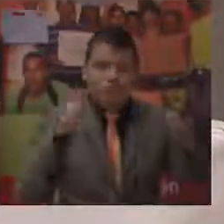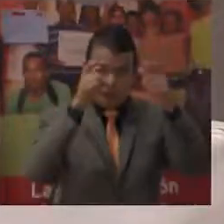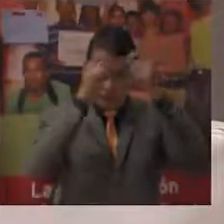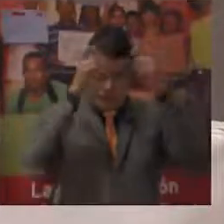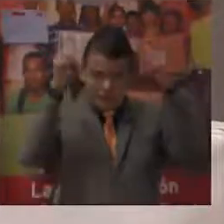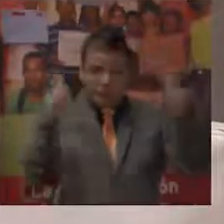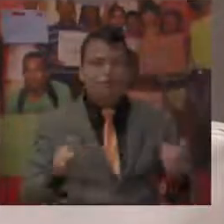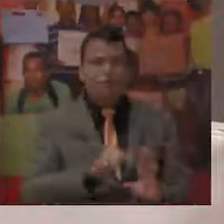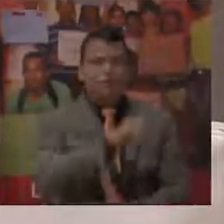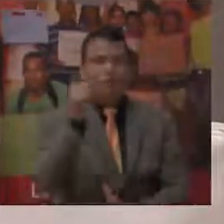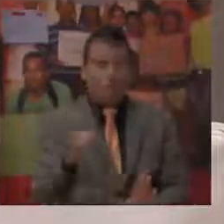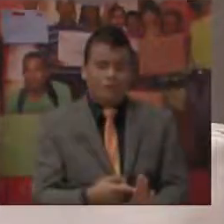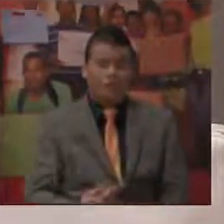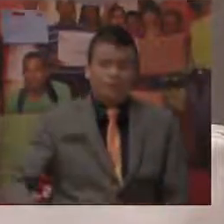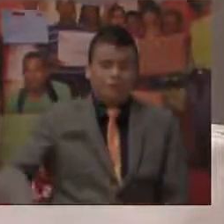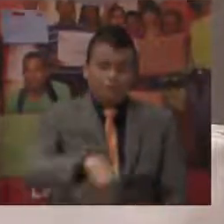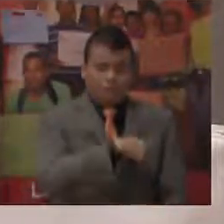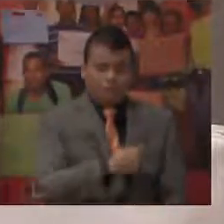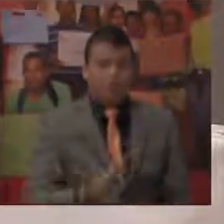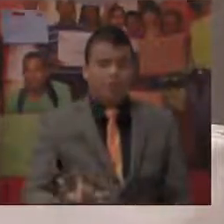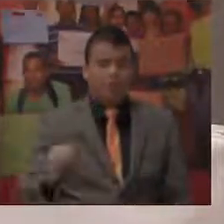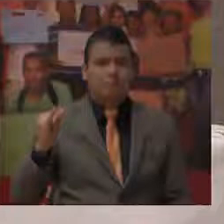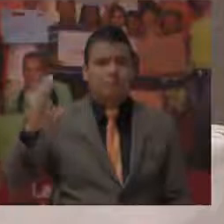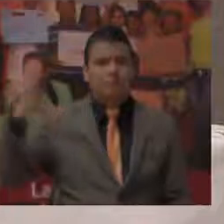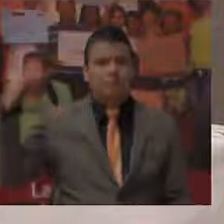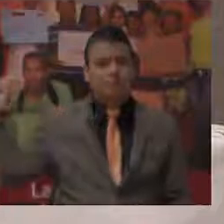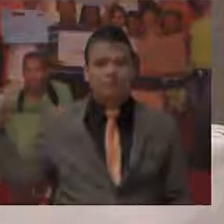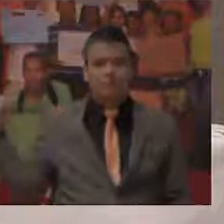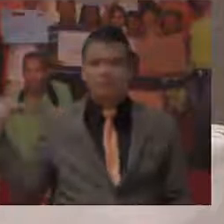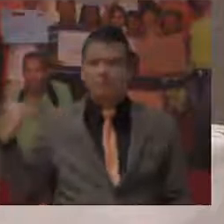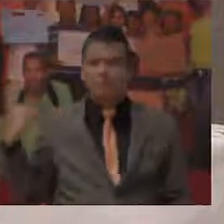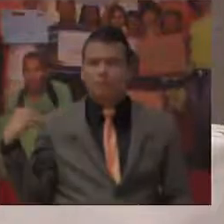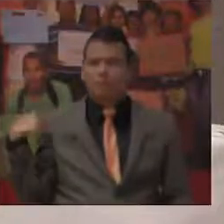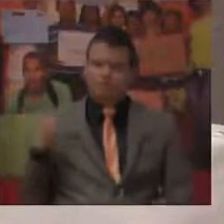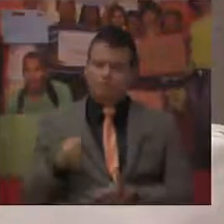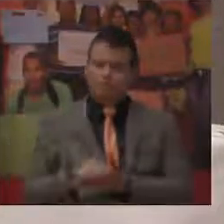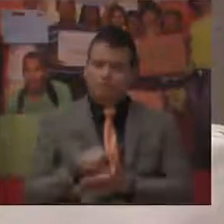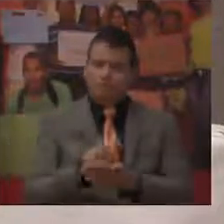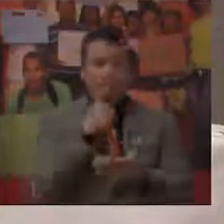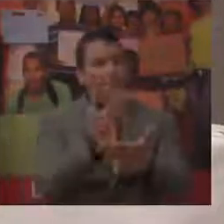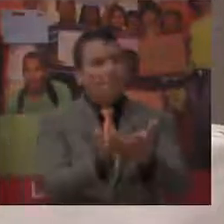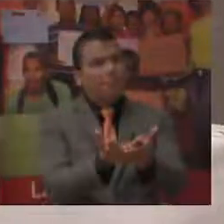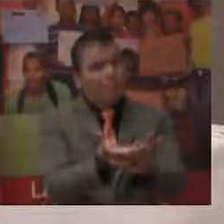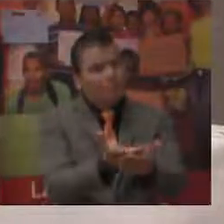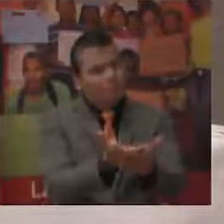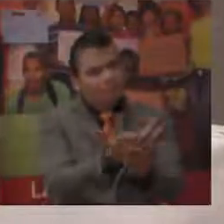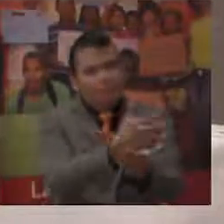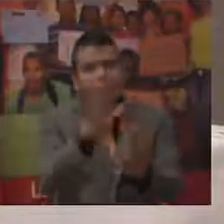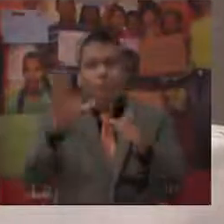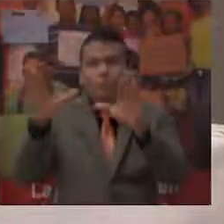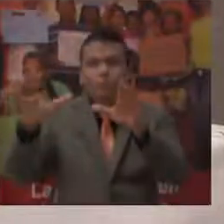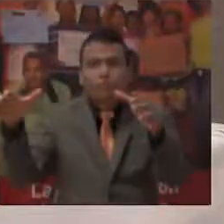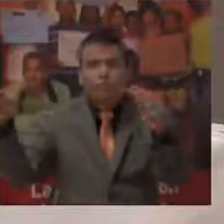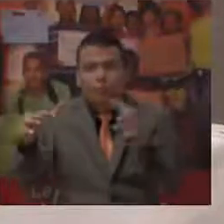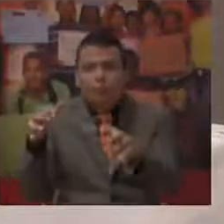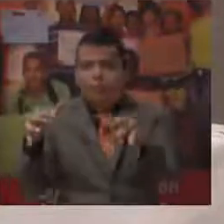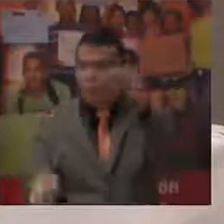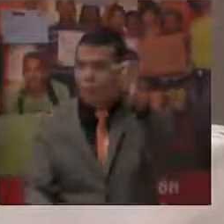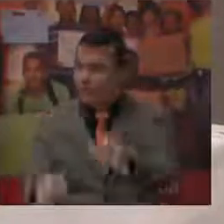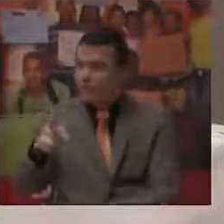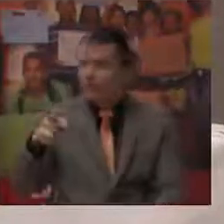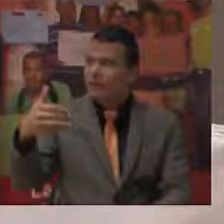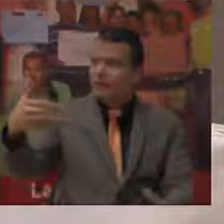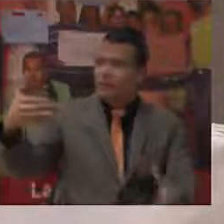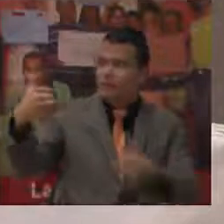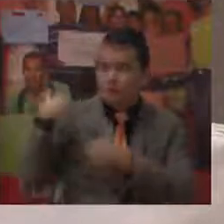nosotros hemos en continuas ocasiones recomendado que el Poder Judicial tiene que hacer parte